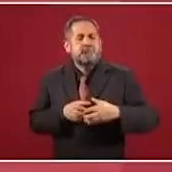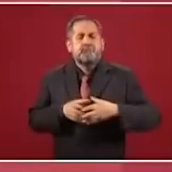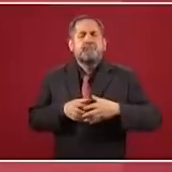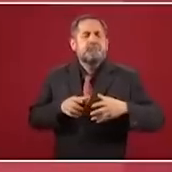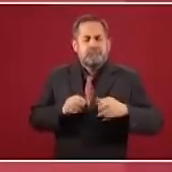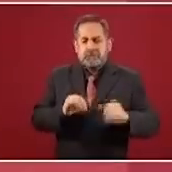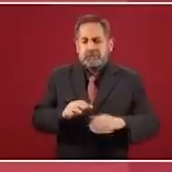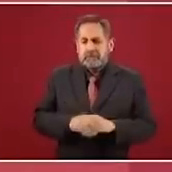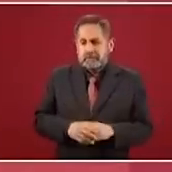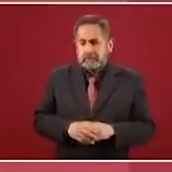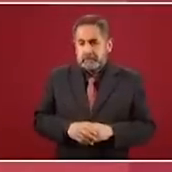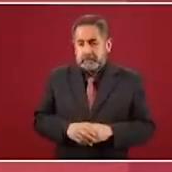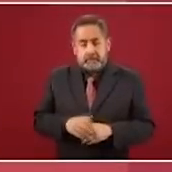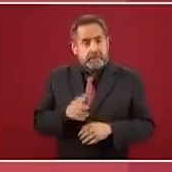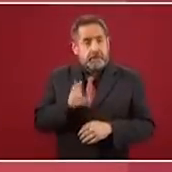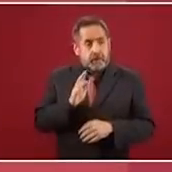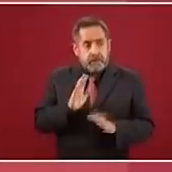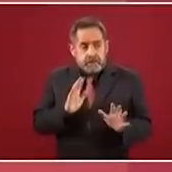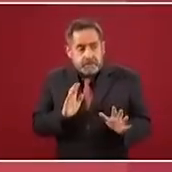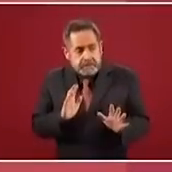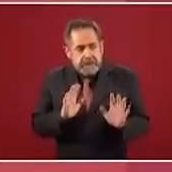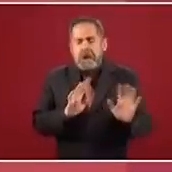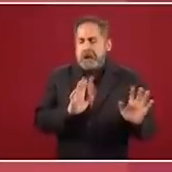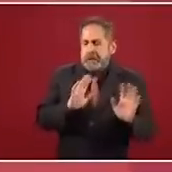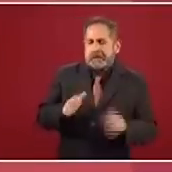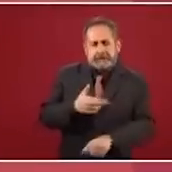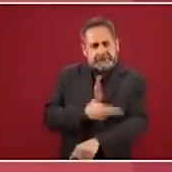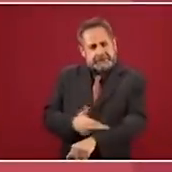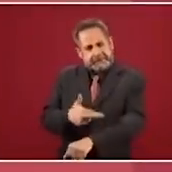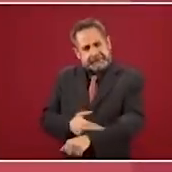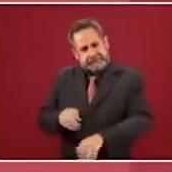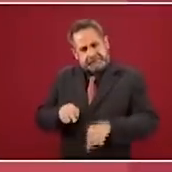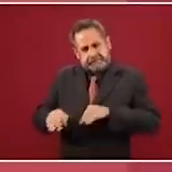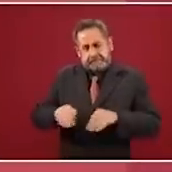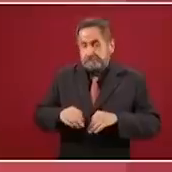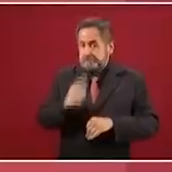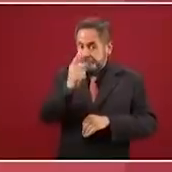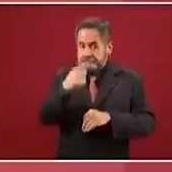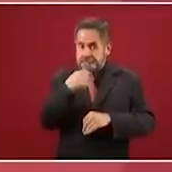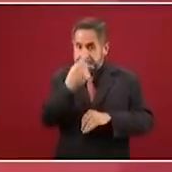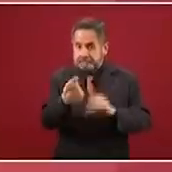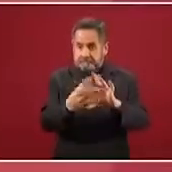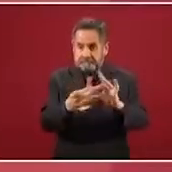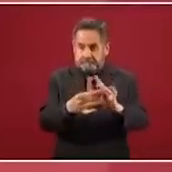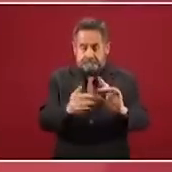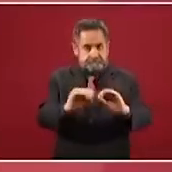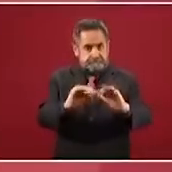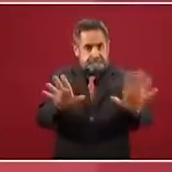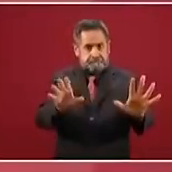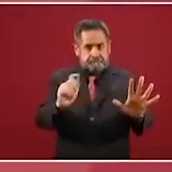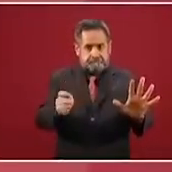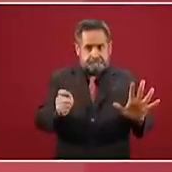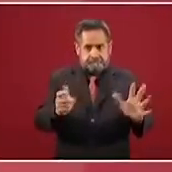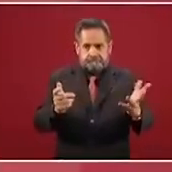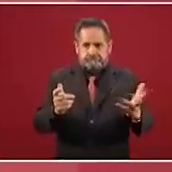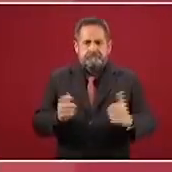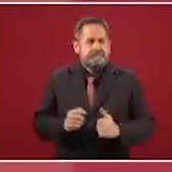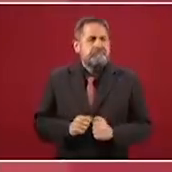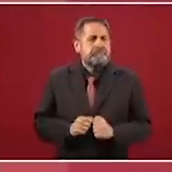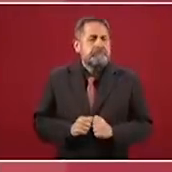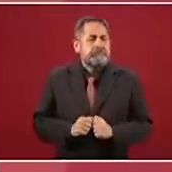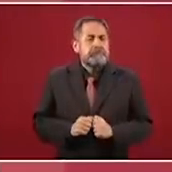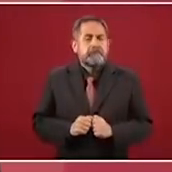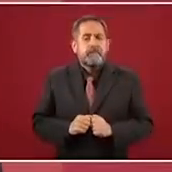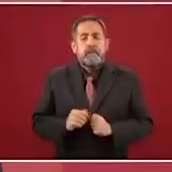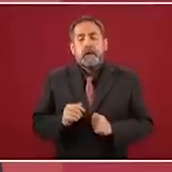ya estamos trabajando. Es importante aclarar de que